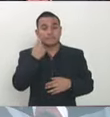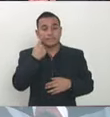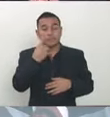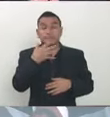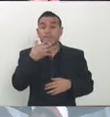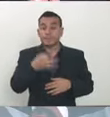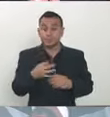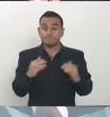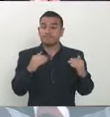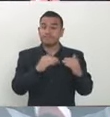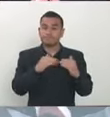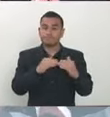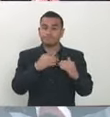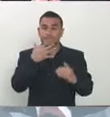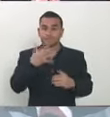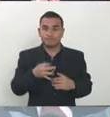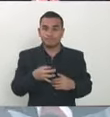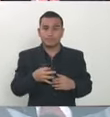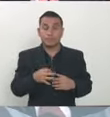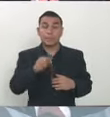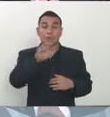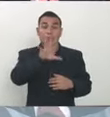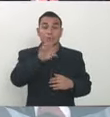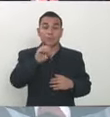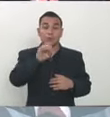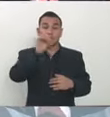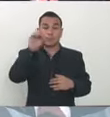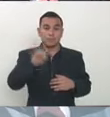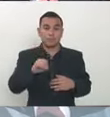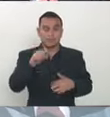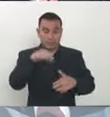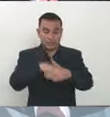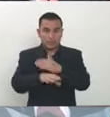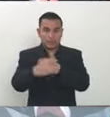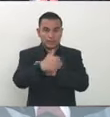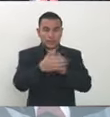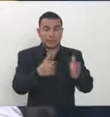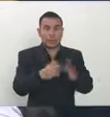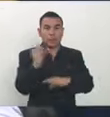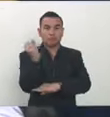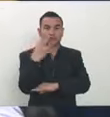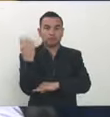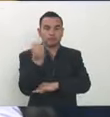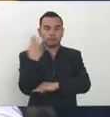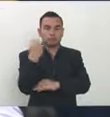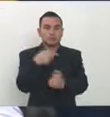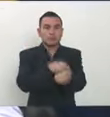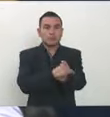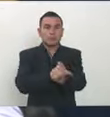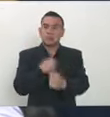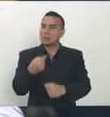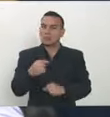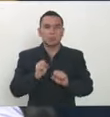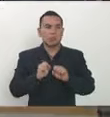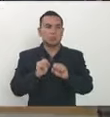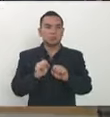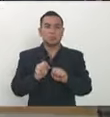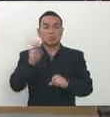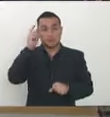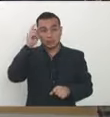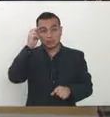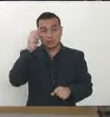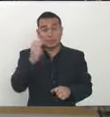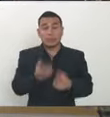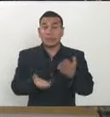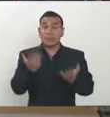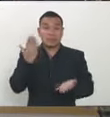Pero igual, muchos, incluso el 50% de la gente que entra a unidad de cuidados intensivos fallece. Entonces no es como que solo porque tengo